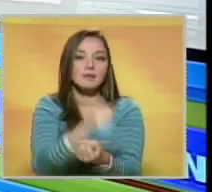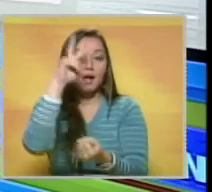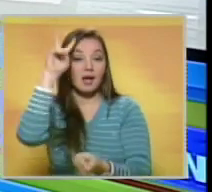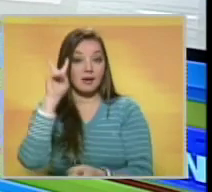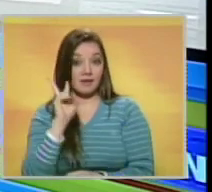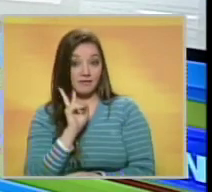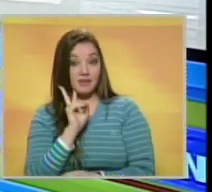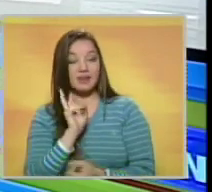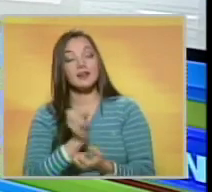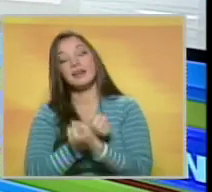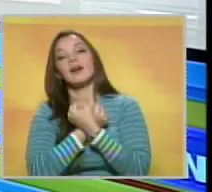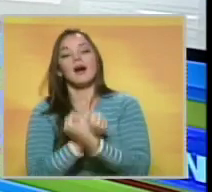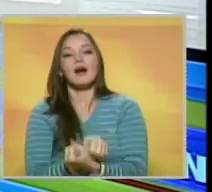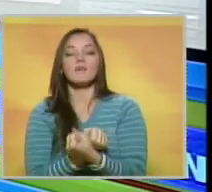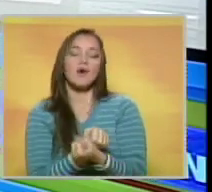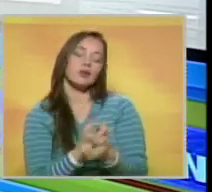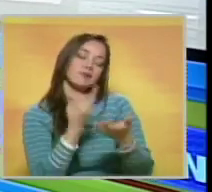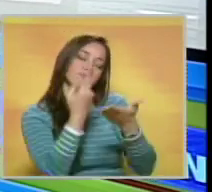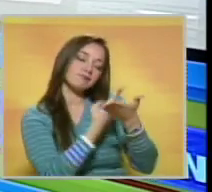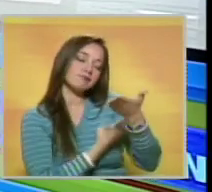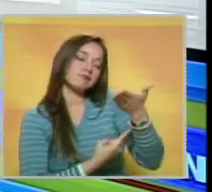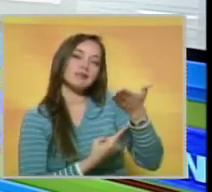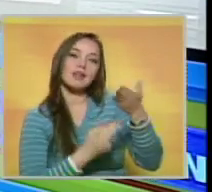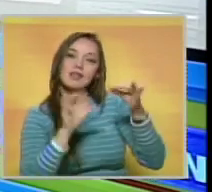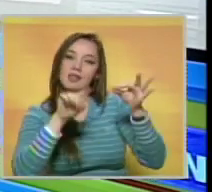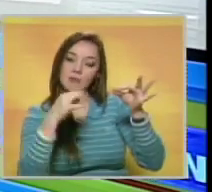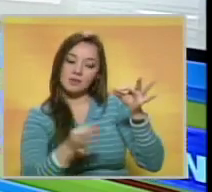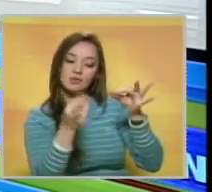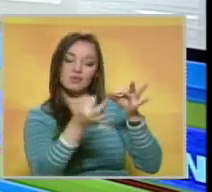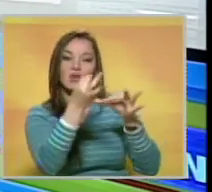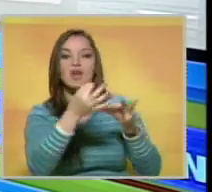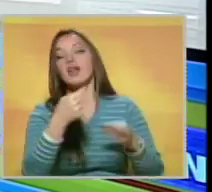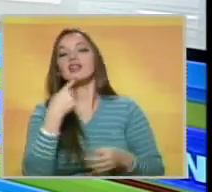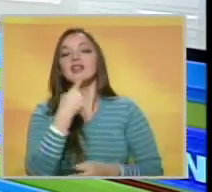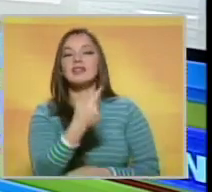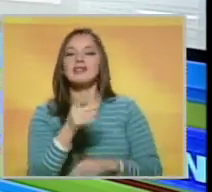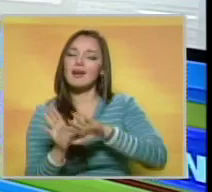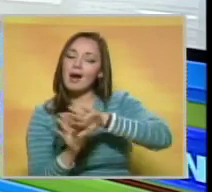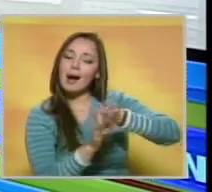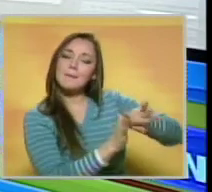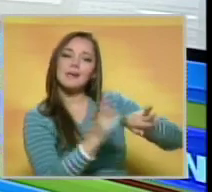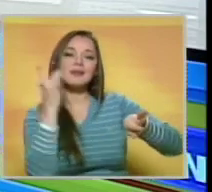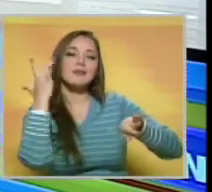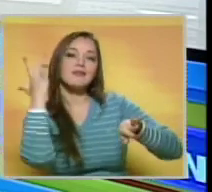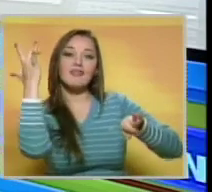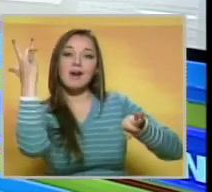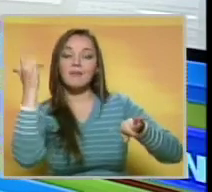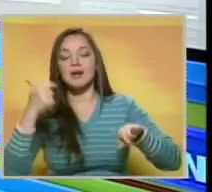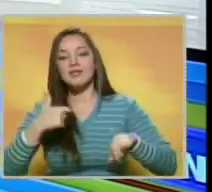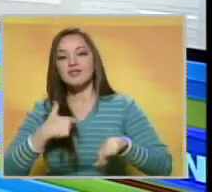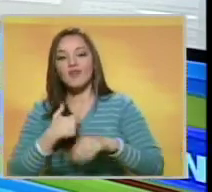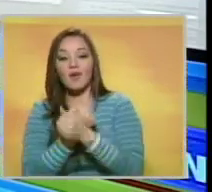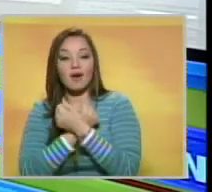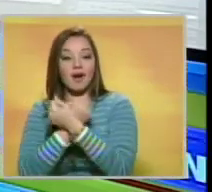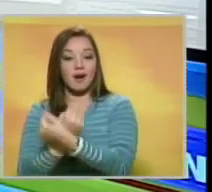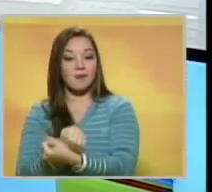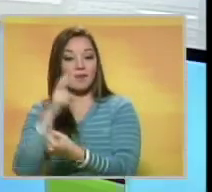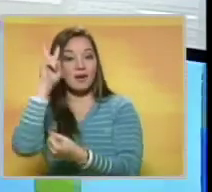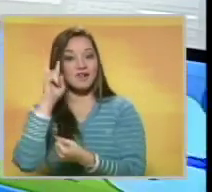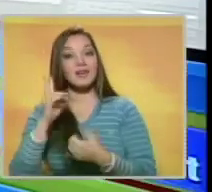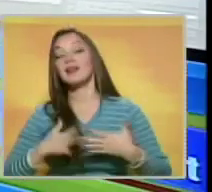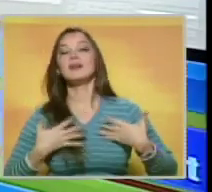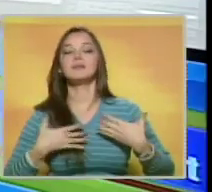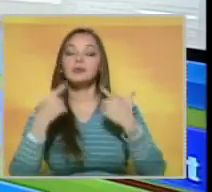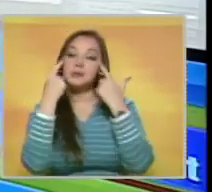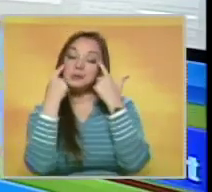material y de su nombre como gran diseñador. Decía, aquí está un guaro más, un devoto, una persona que, bueno, estaba muy emocionado, llorando